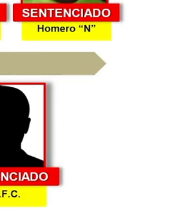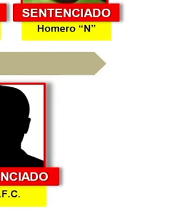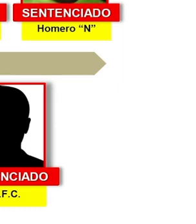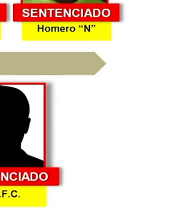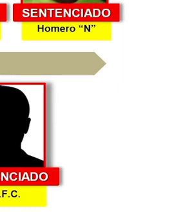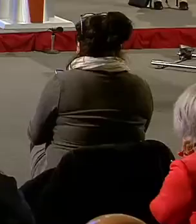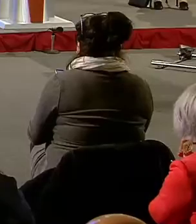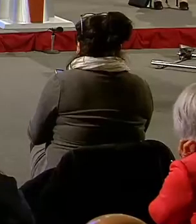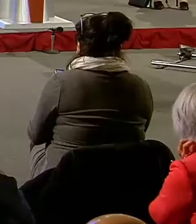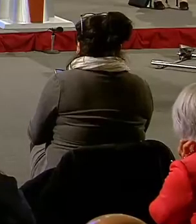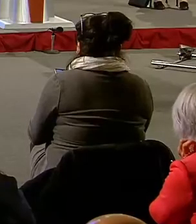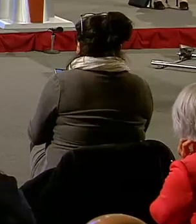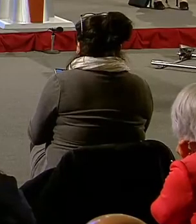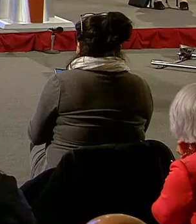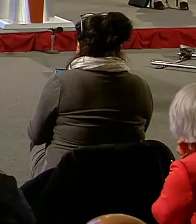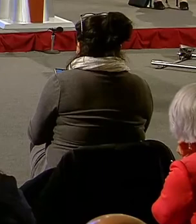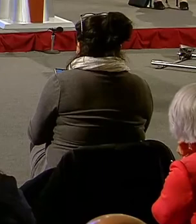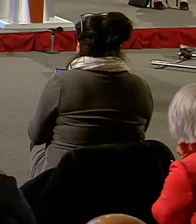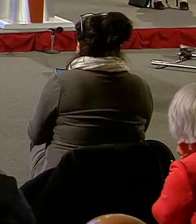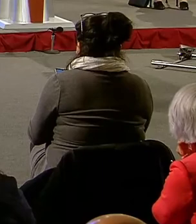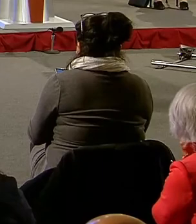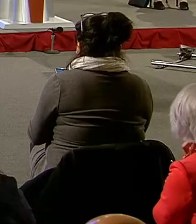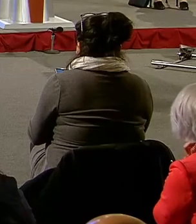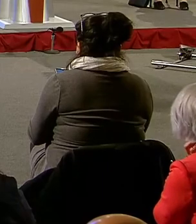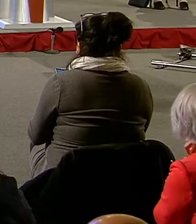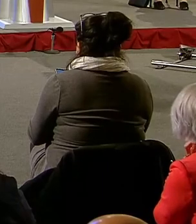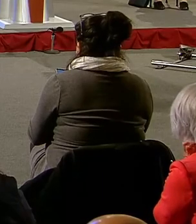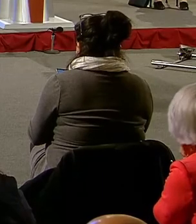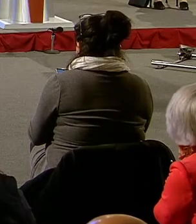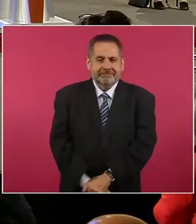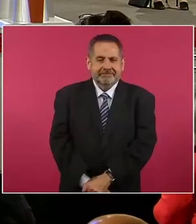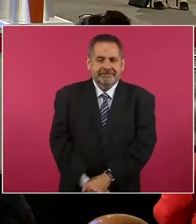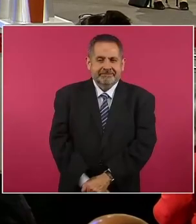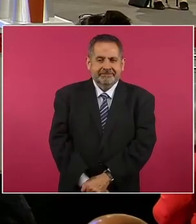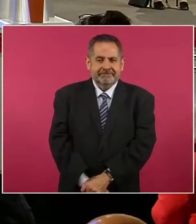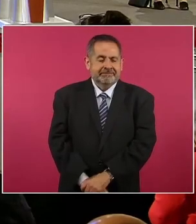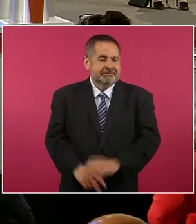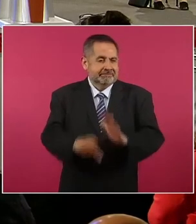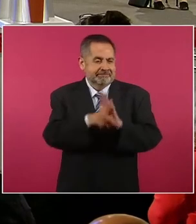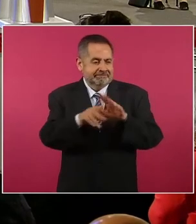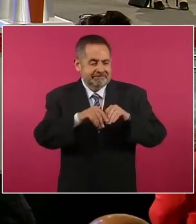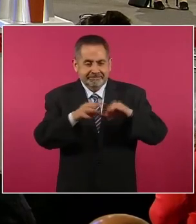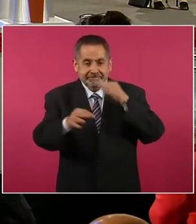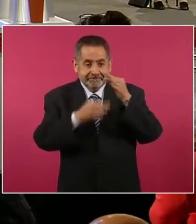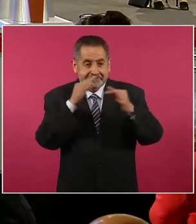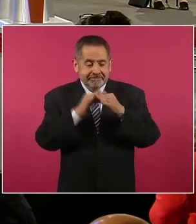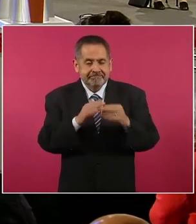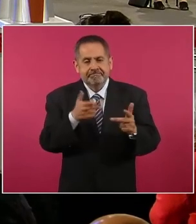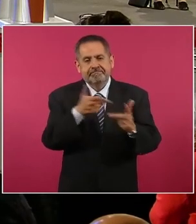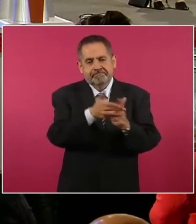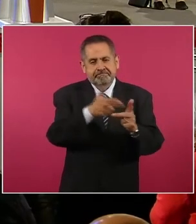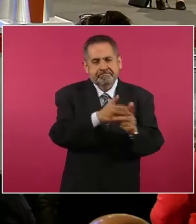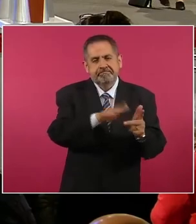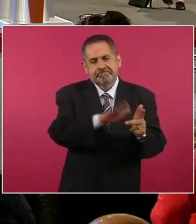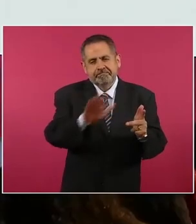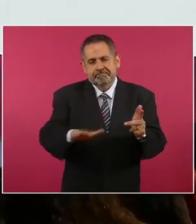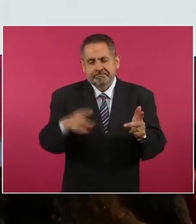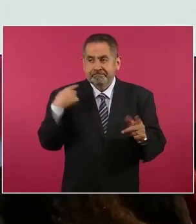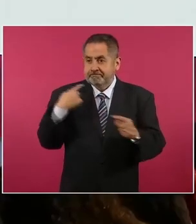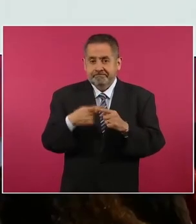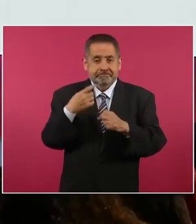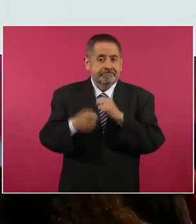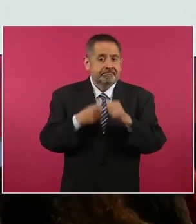Siguiente. Y en el caso de los periodistas que han sido privados de la vida en lo que va el presente año,